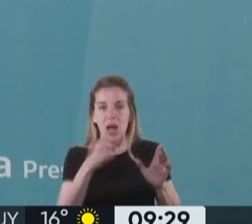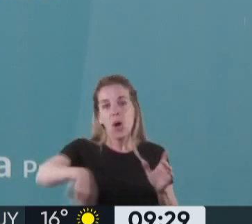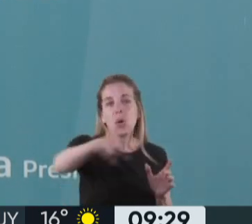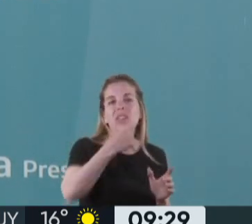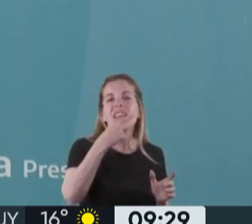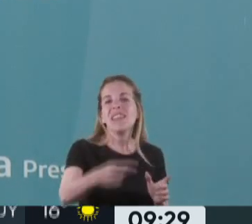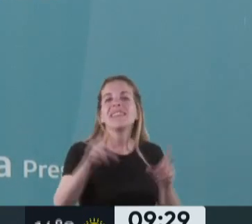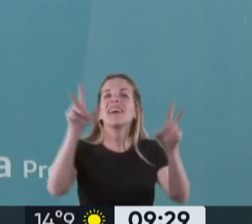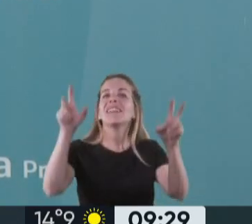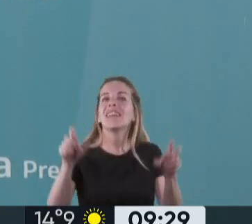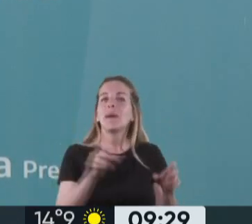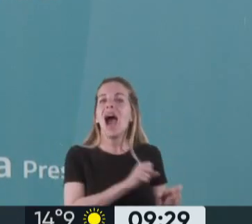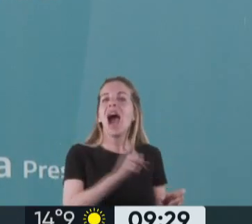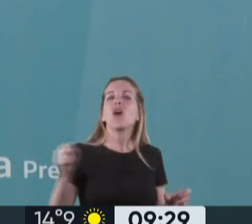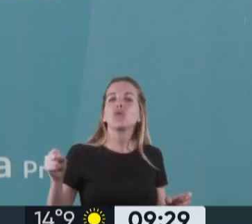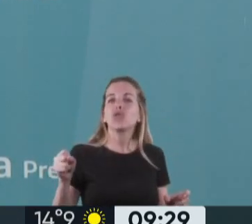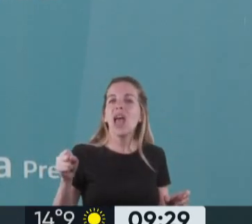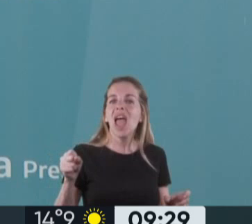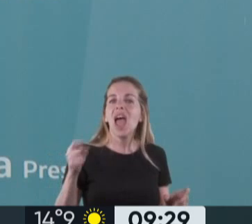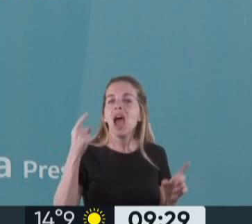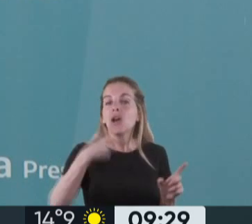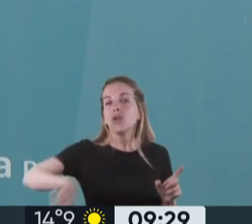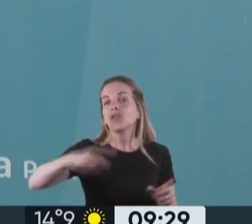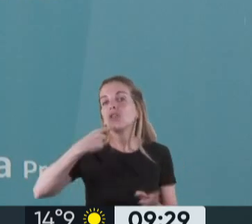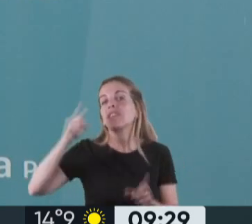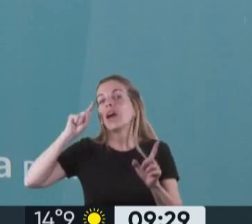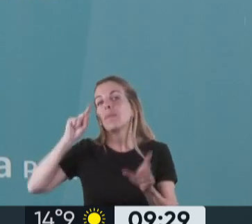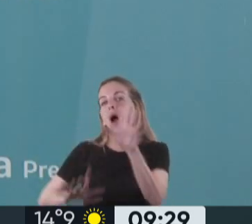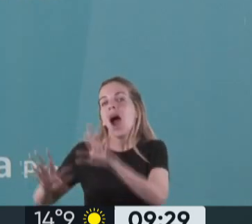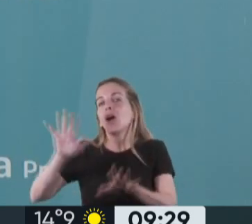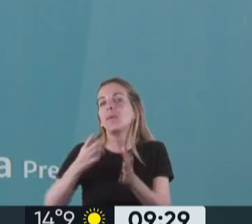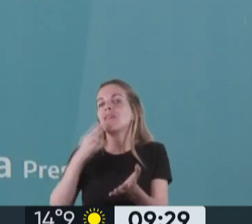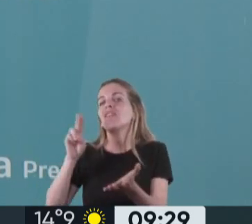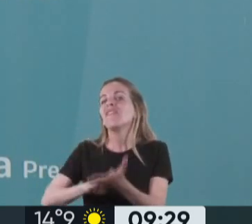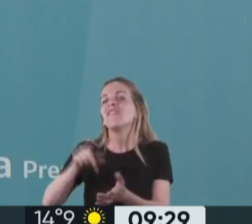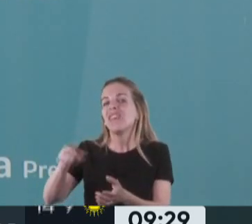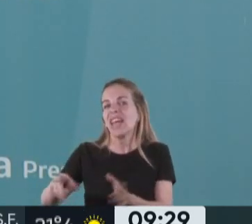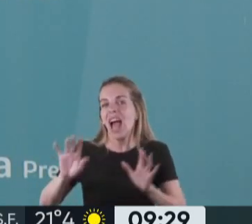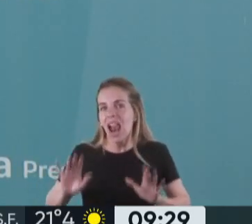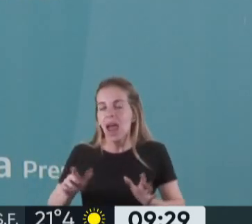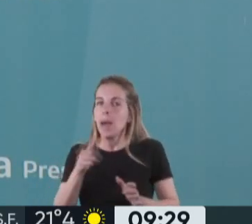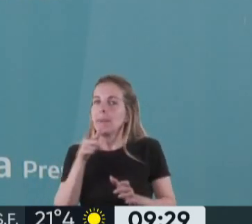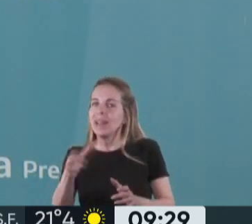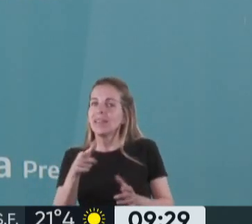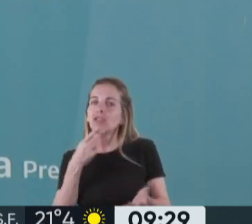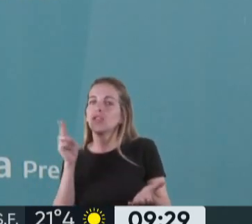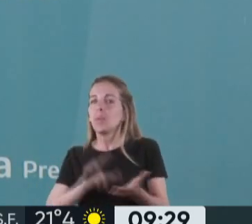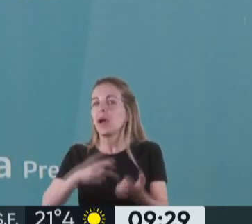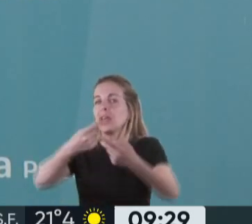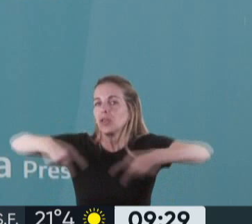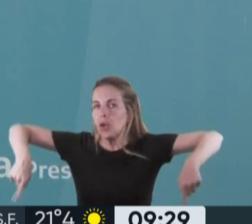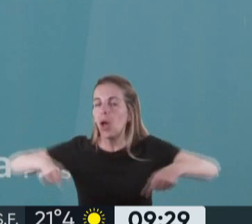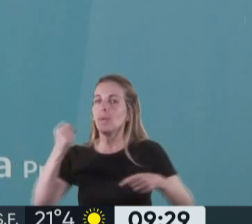llaman ajuste, nosotros lo llamamos orden fiscal y nos parece que es lo que hay que llevar adelante para cumplir con